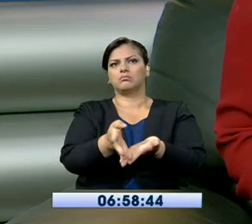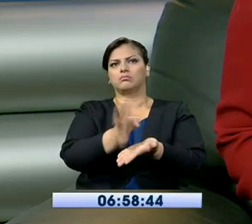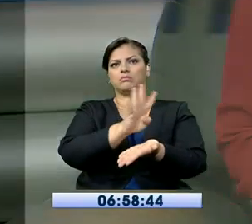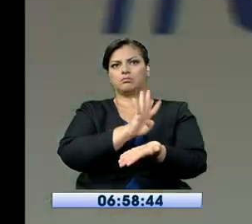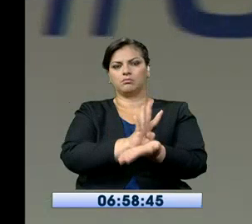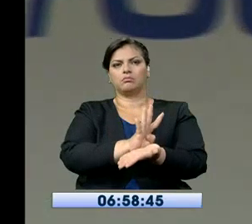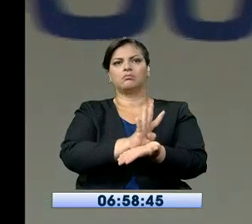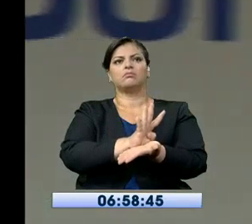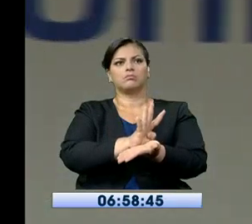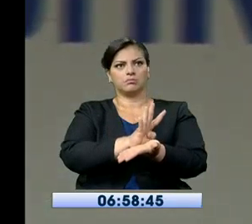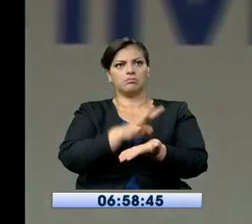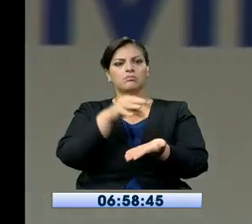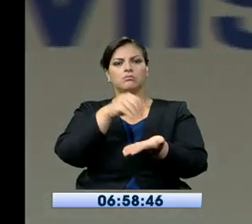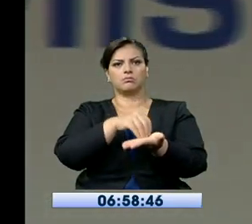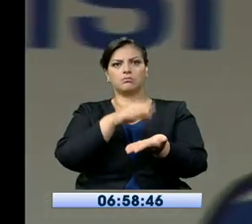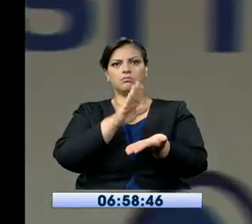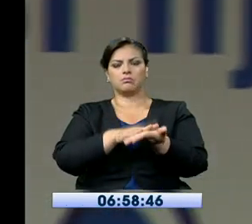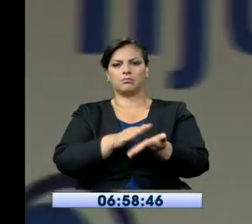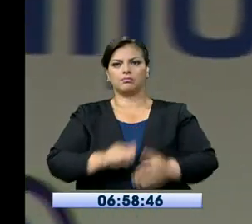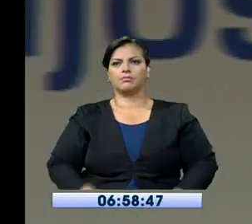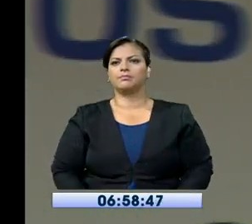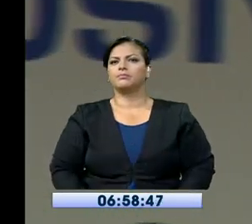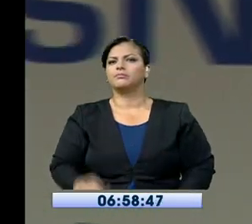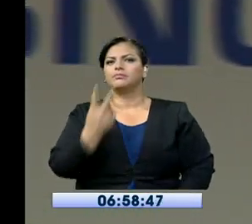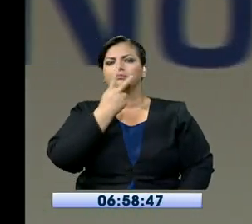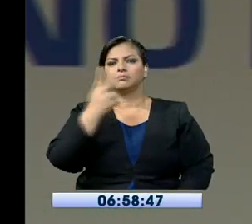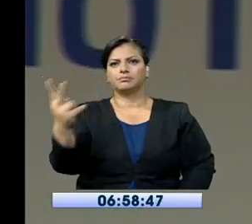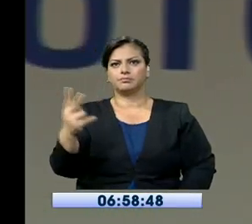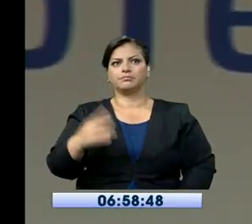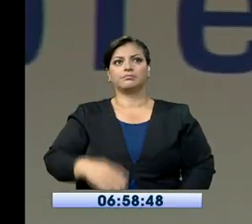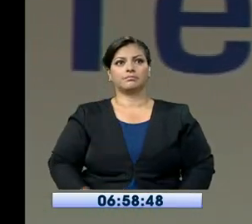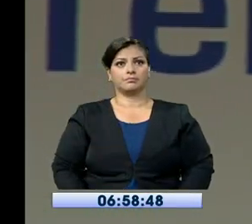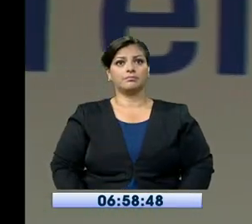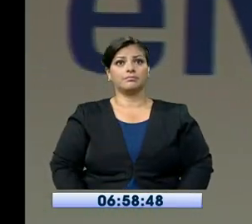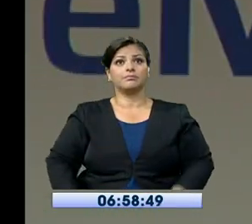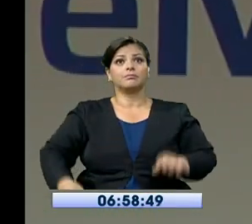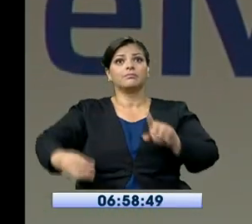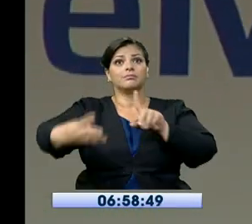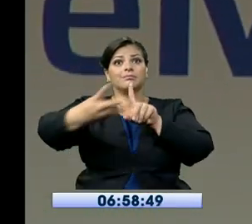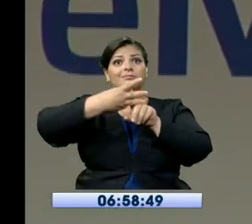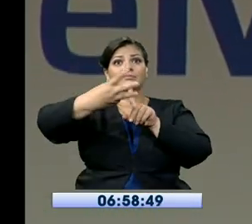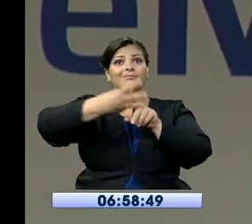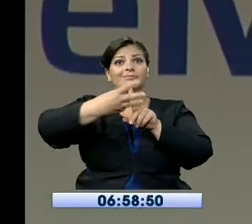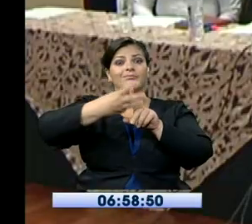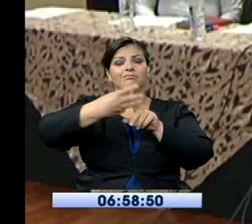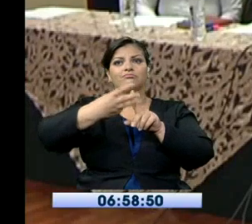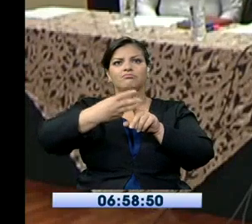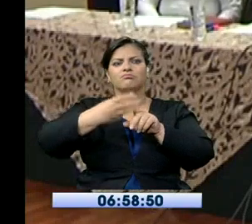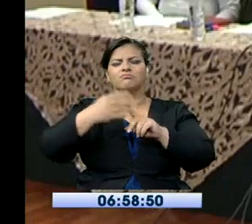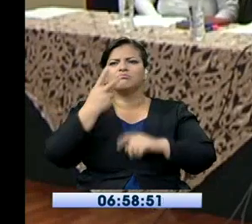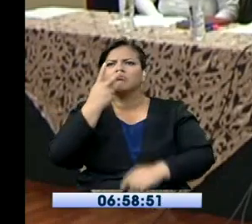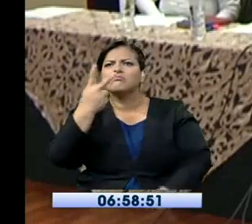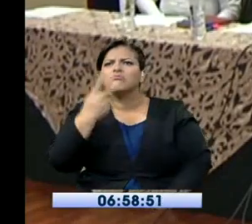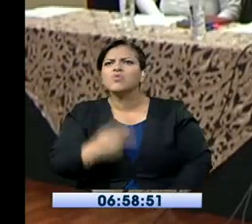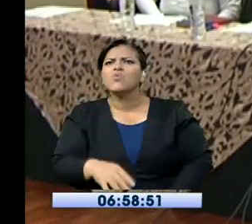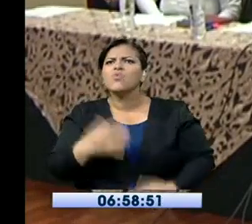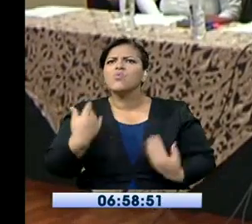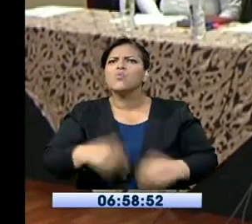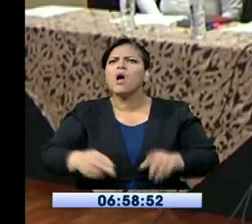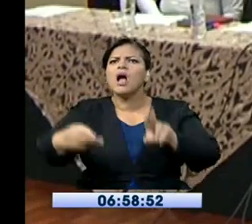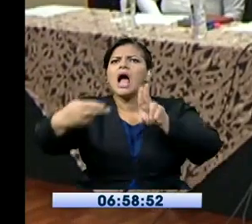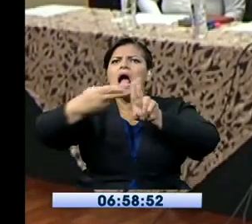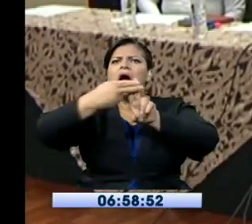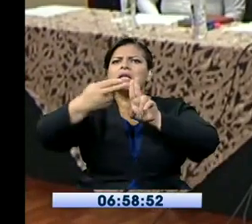Con mis hijos no te metas es lema y hashtag en redes sociales que emplea el Frente Nacional por la Familia